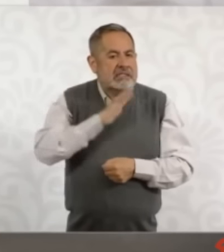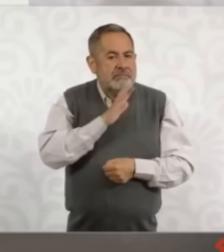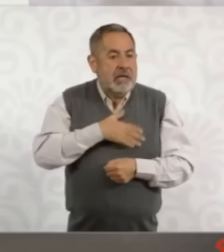La pregunta es si eso es lo que vamos a seguir reconociendo. Se puede llamar paso de los pueblos